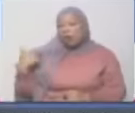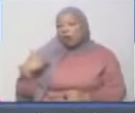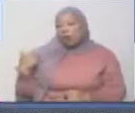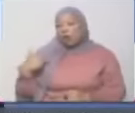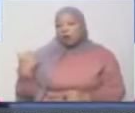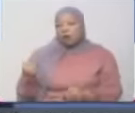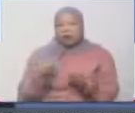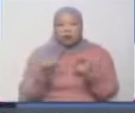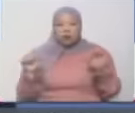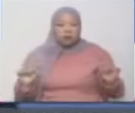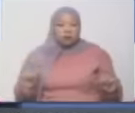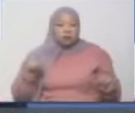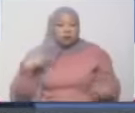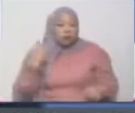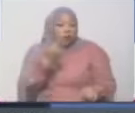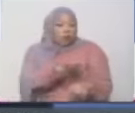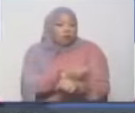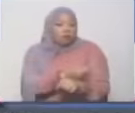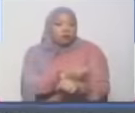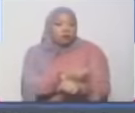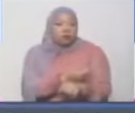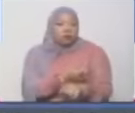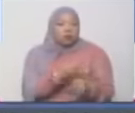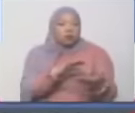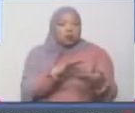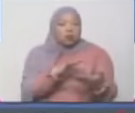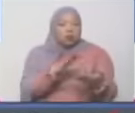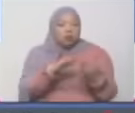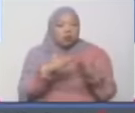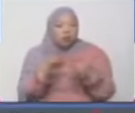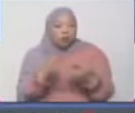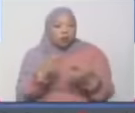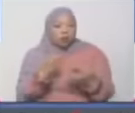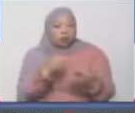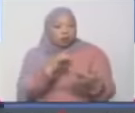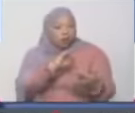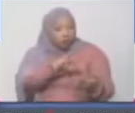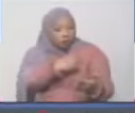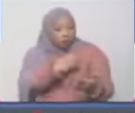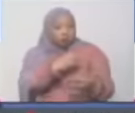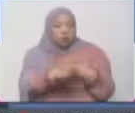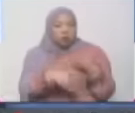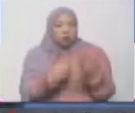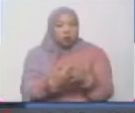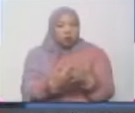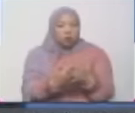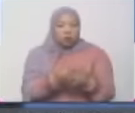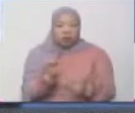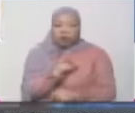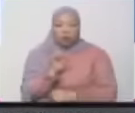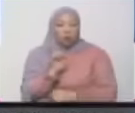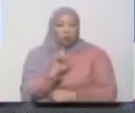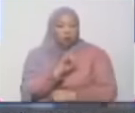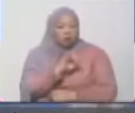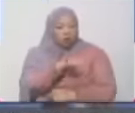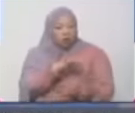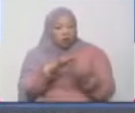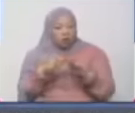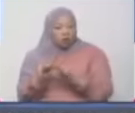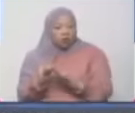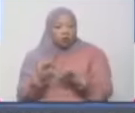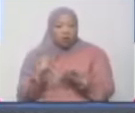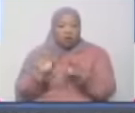y el birrete, se cree que es la comuna la que tiene que revisarse. Y no es la comuna la que tiene que revisarse, presidente. Es la universidad la que